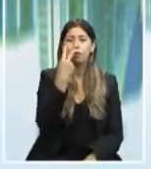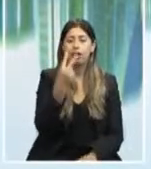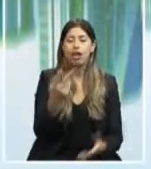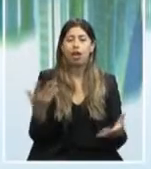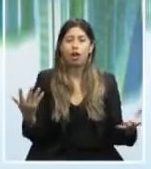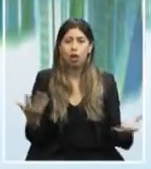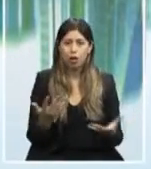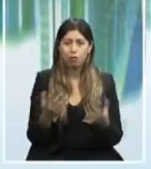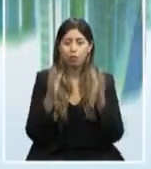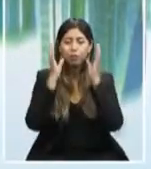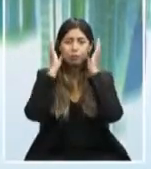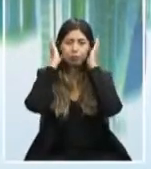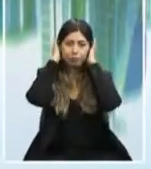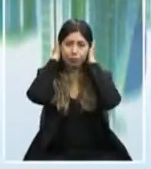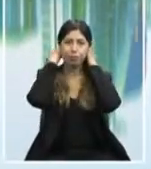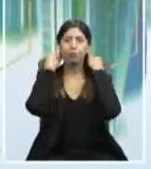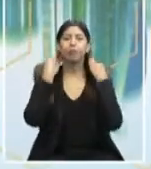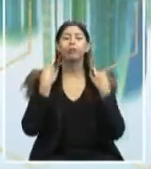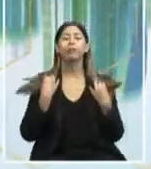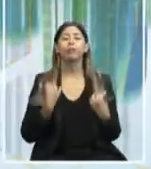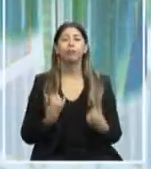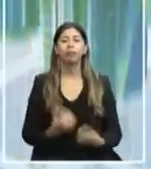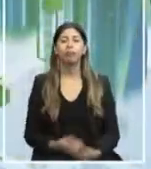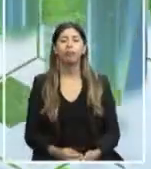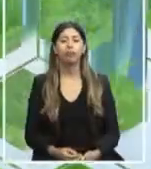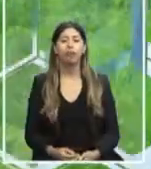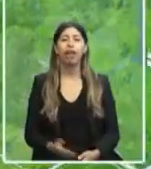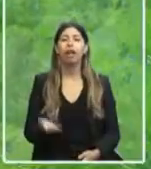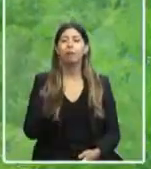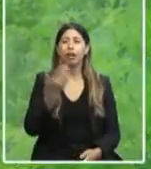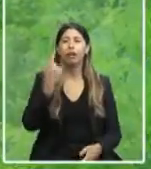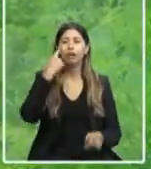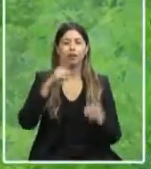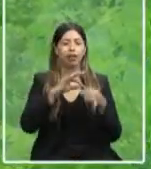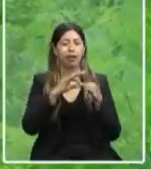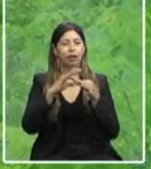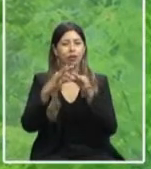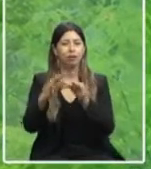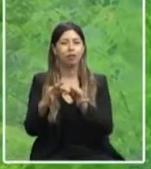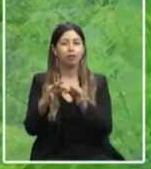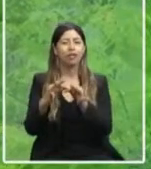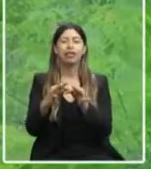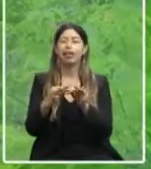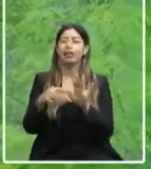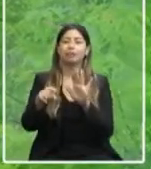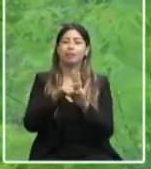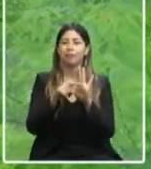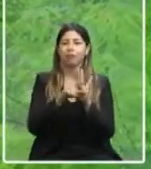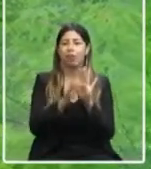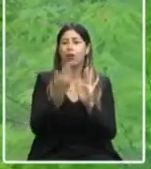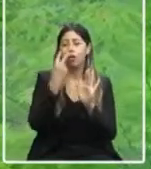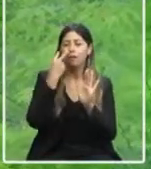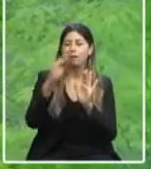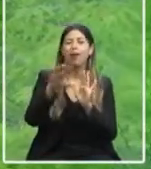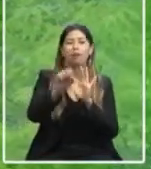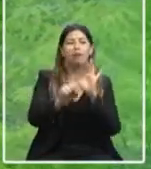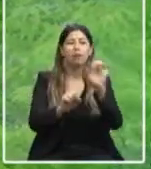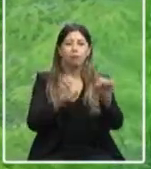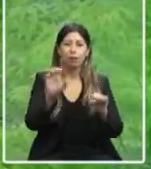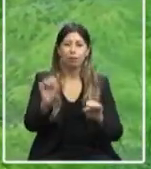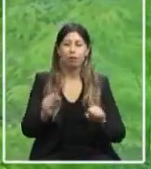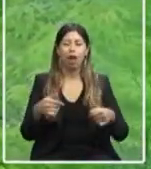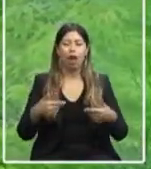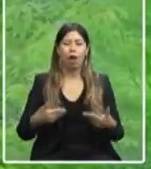para evitar las nefastas consecuencias que estamos viendo hoy en día.